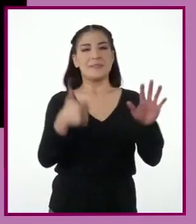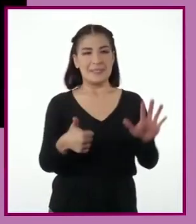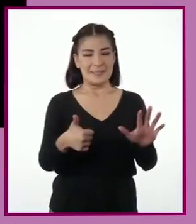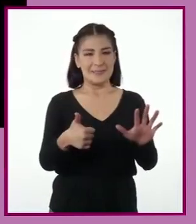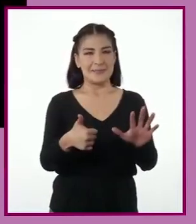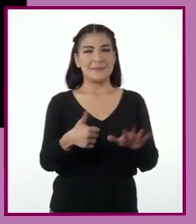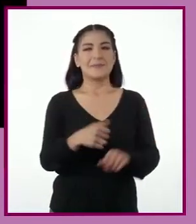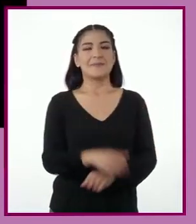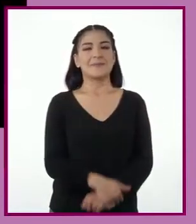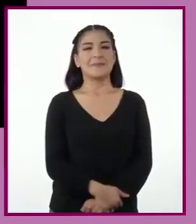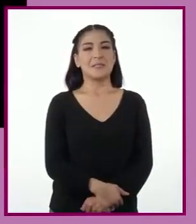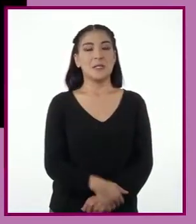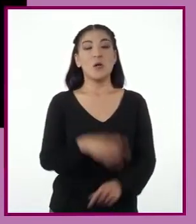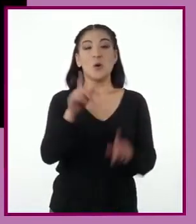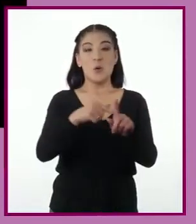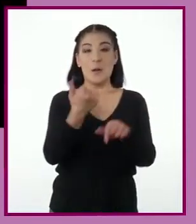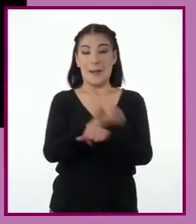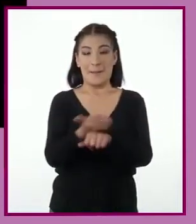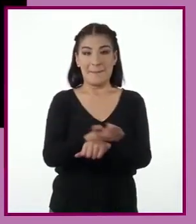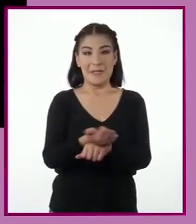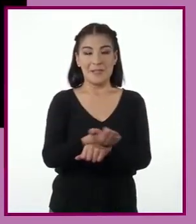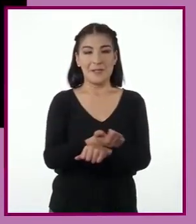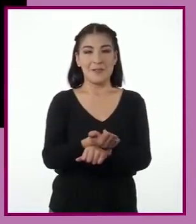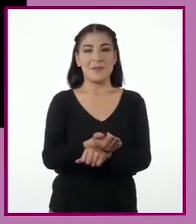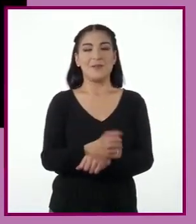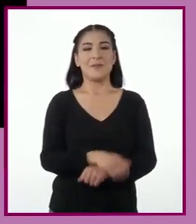naranja. De color amarillo,